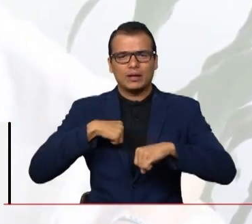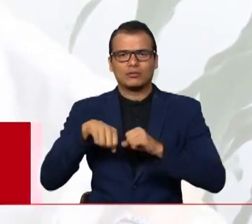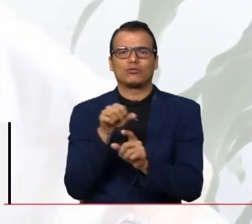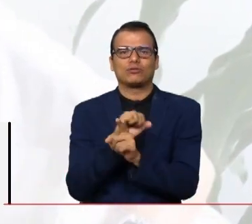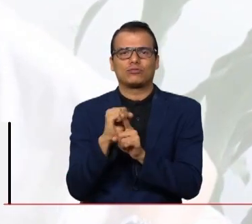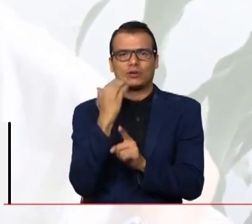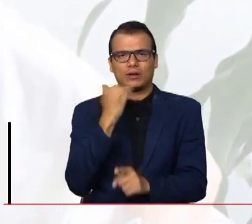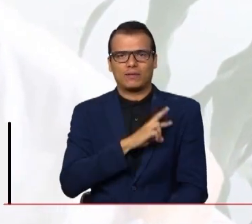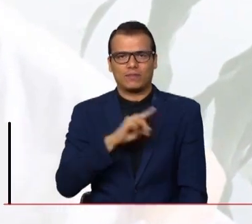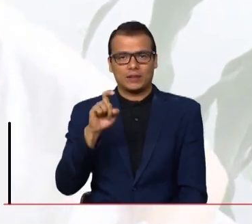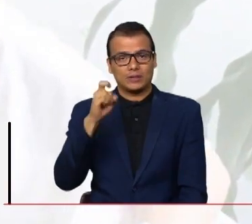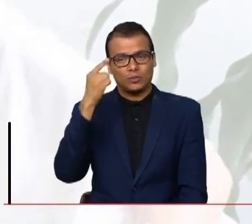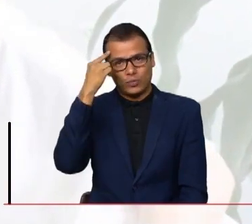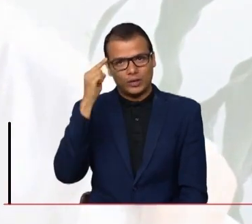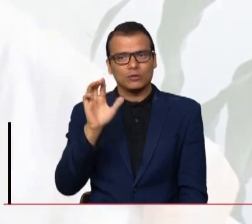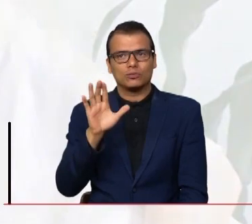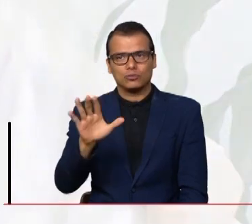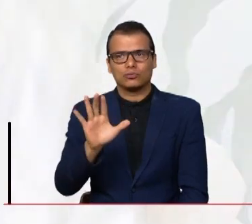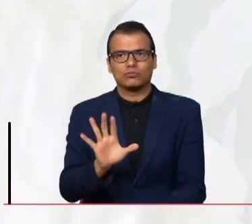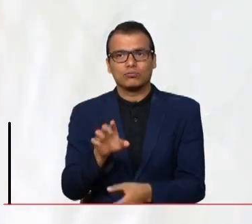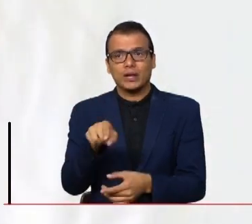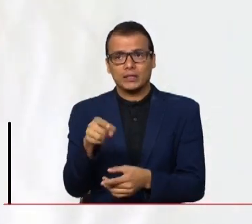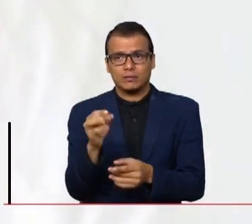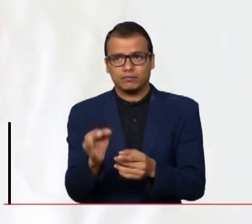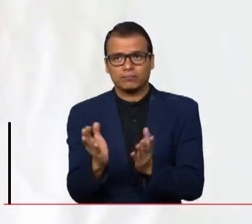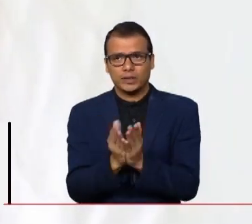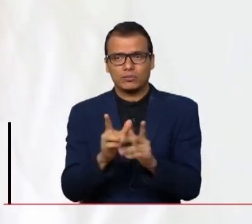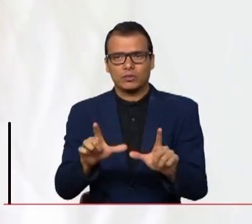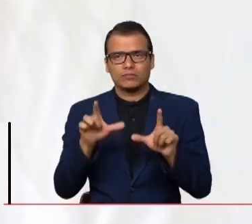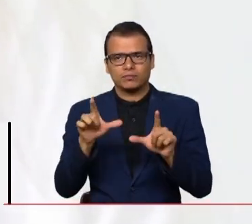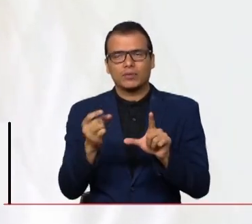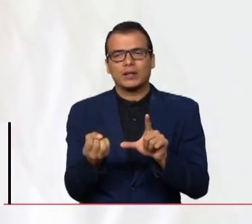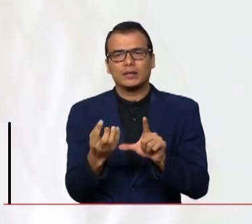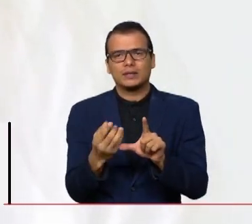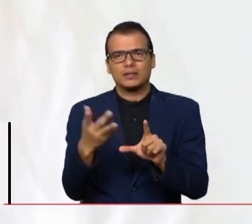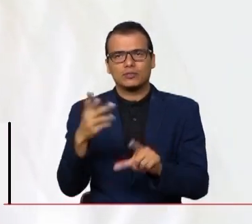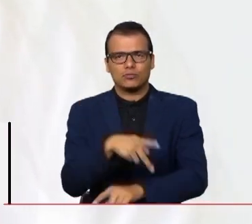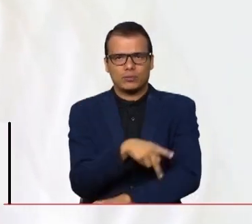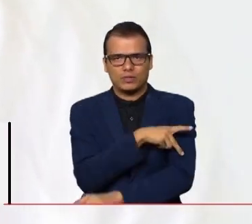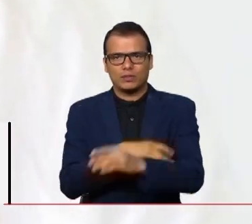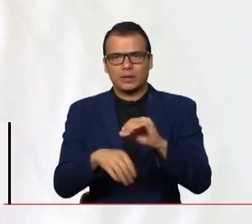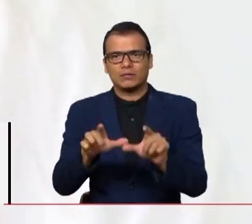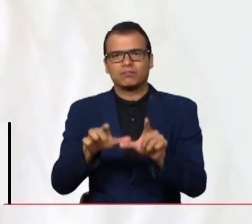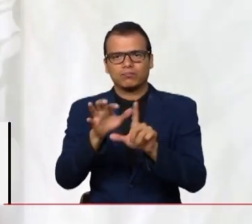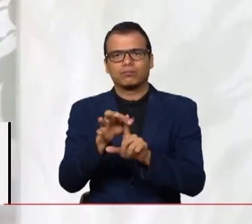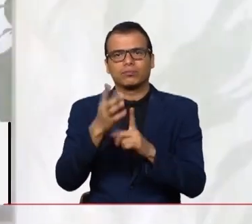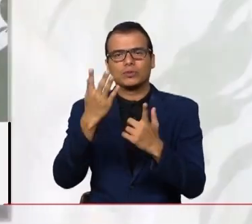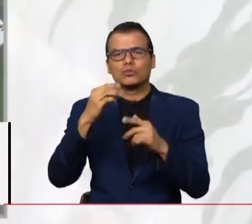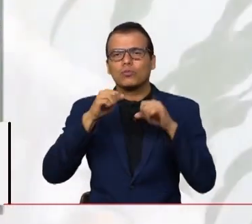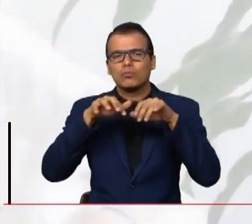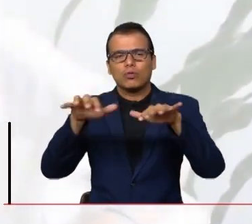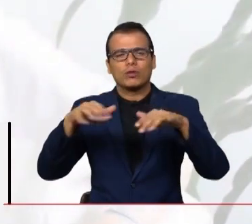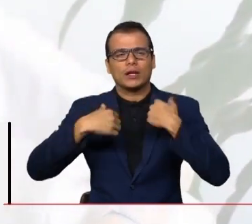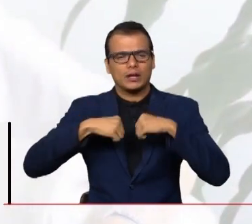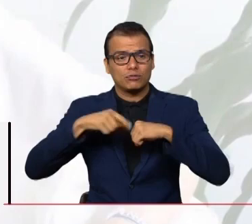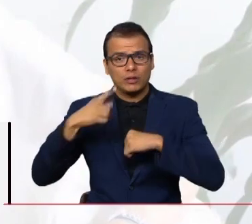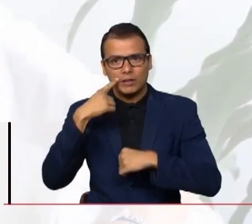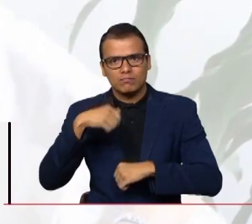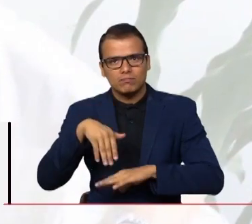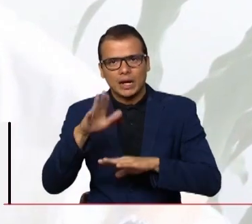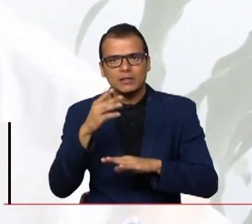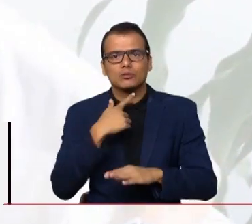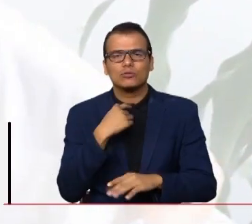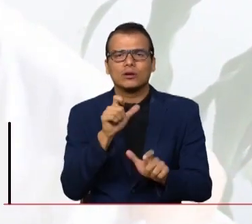departamento. Es licenciada en educación preescolar y especialista en gestión pública. Toro se ha destacado por su vocación de servicio y